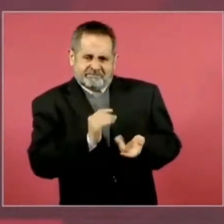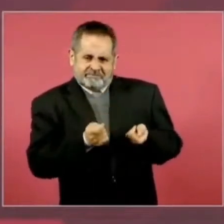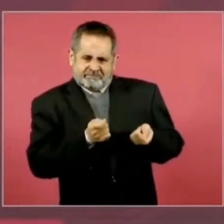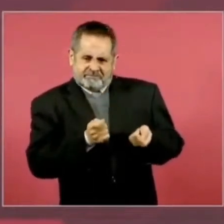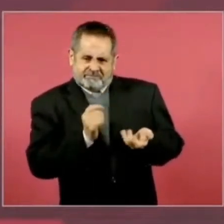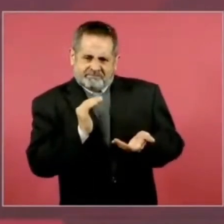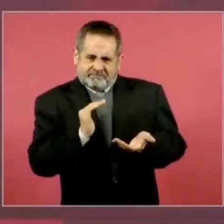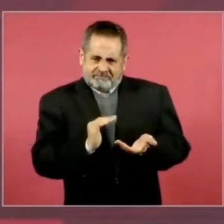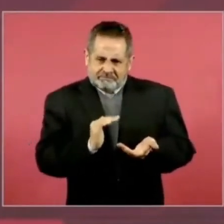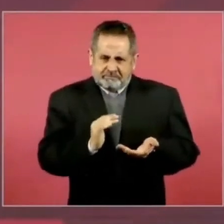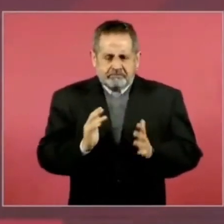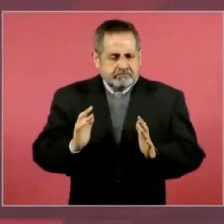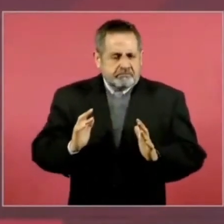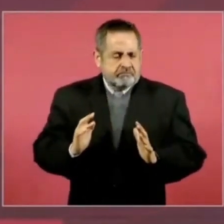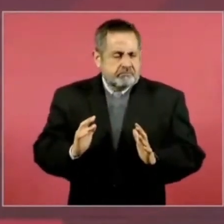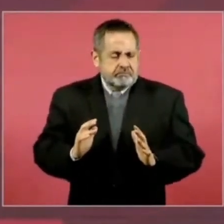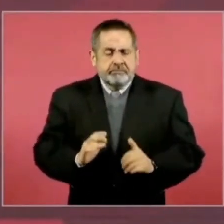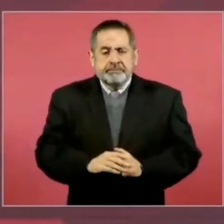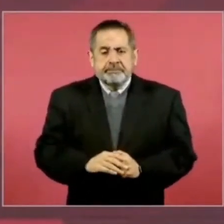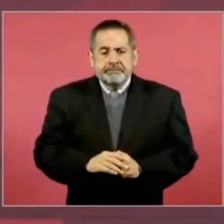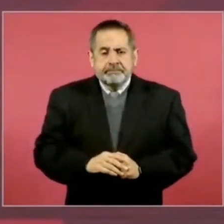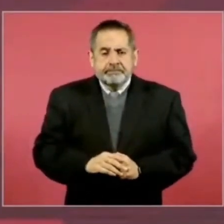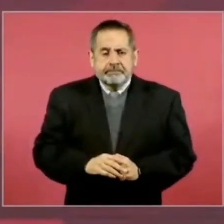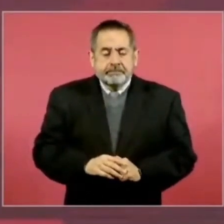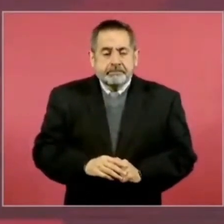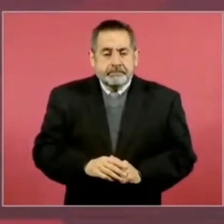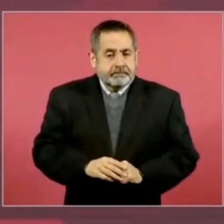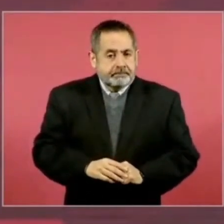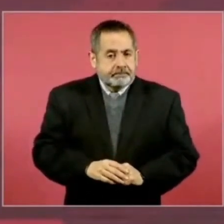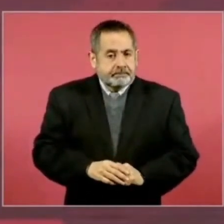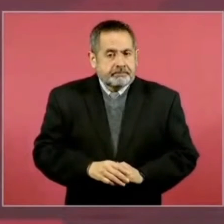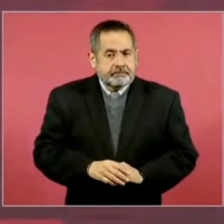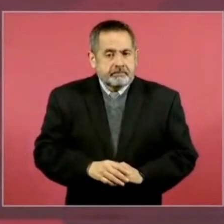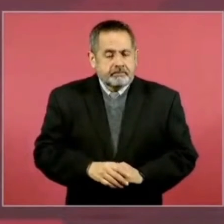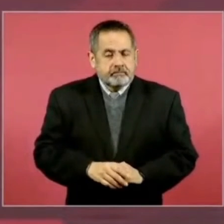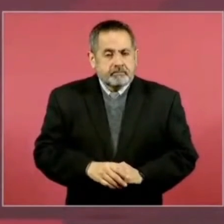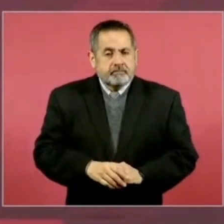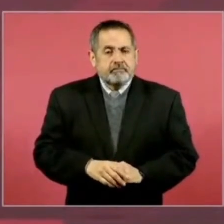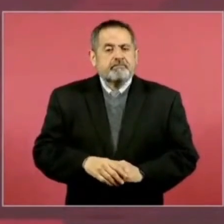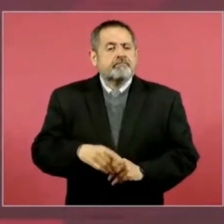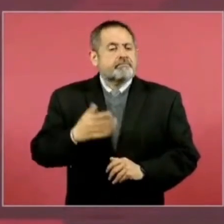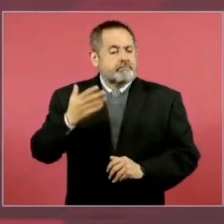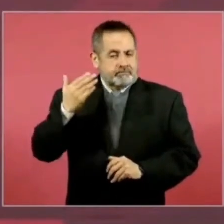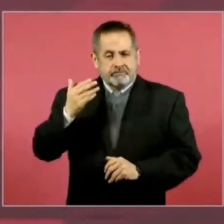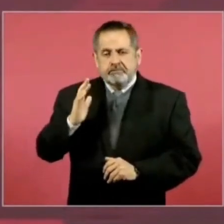Ya se restableció el mecanismo